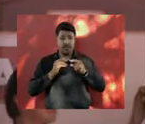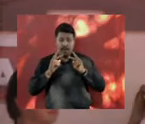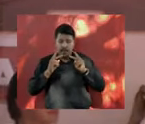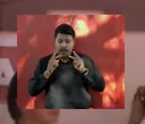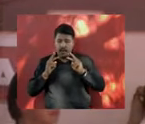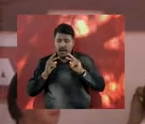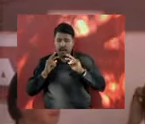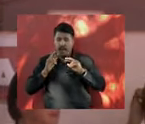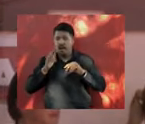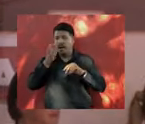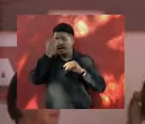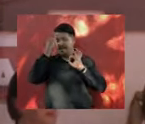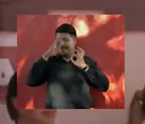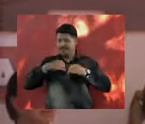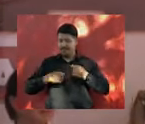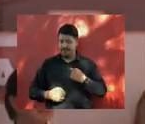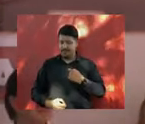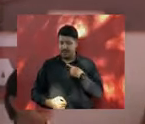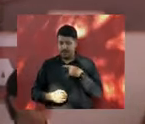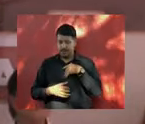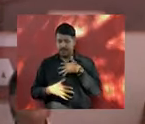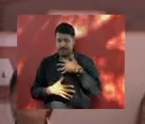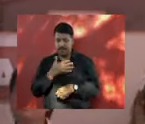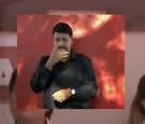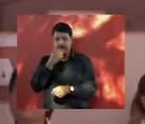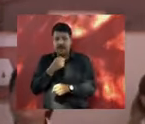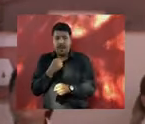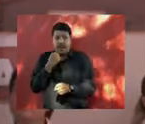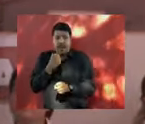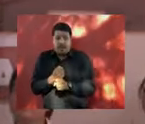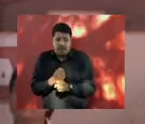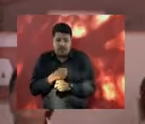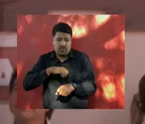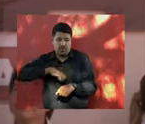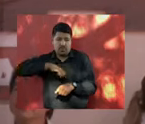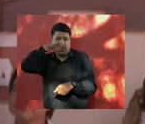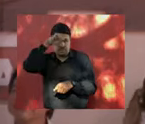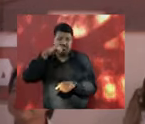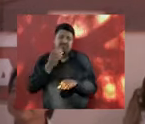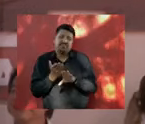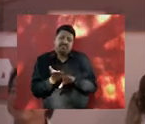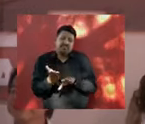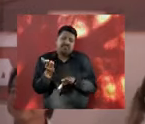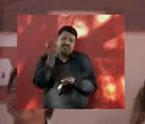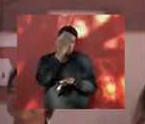tenía 15 años, fíjense, ya fue hace un rato. Sí, sí es cierto, hace un rato.